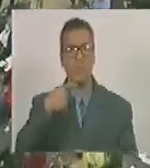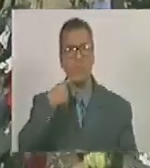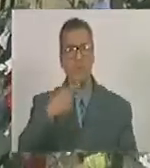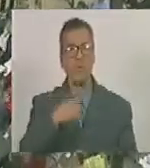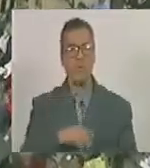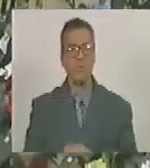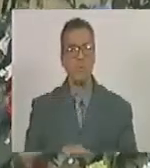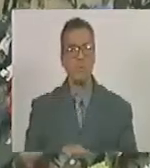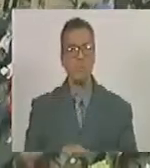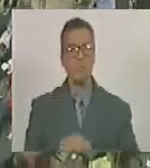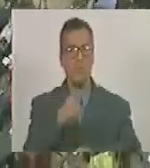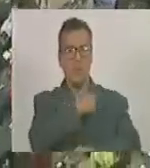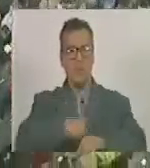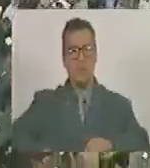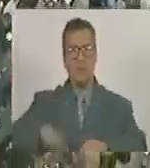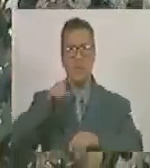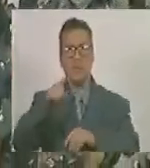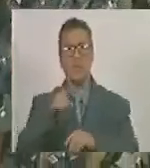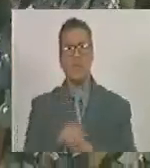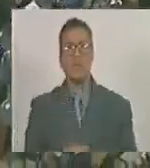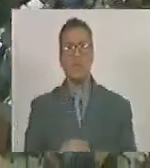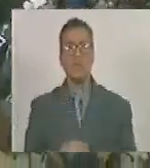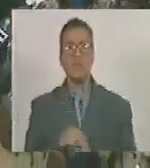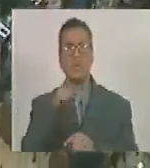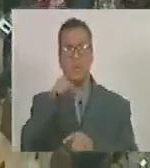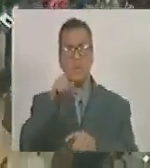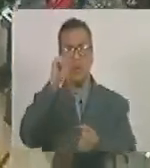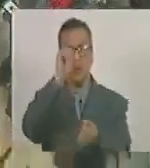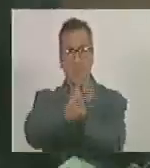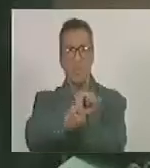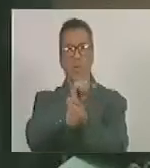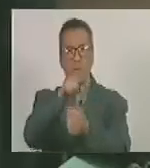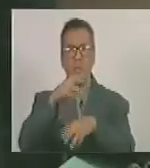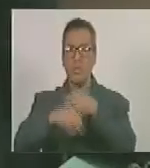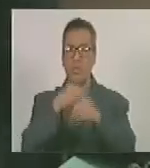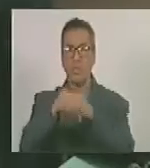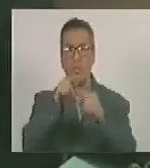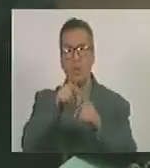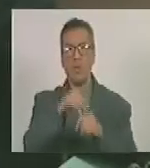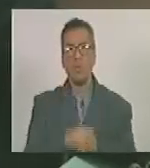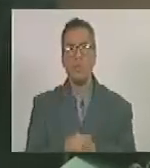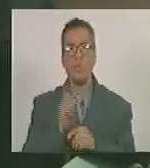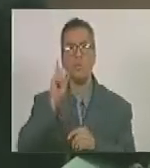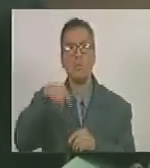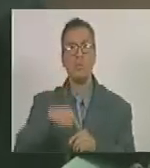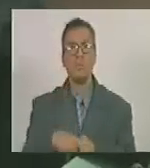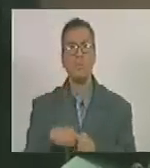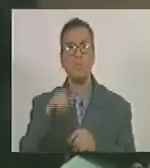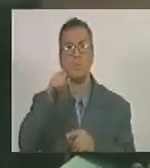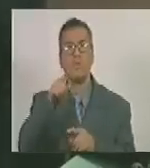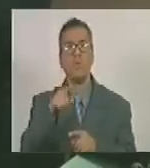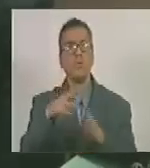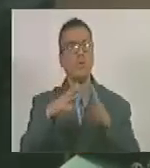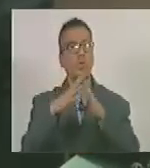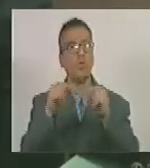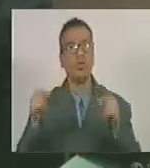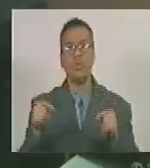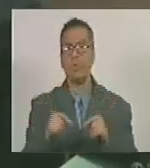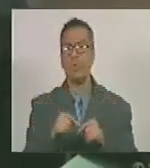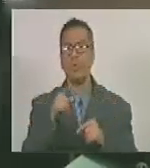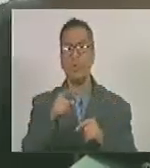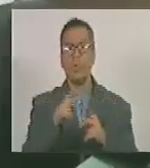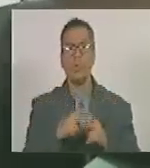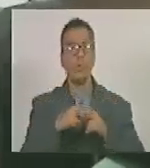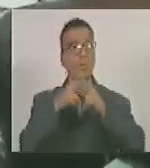una vil ofensa. Presidente, están bien detenidos los que hicieron eso. Es más, deben estar todo el que se